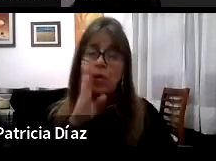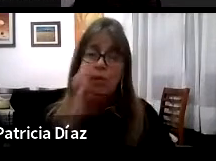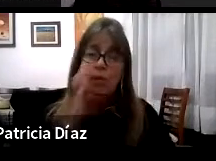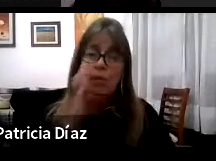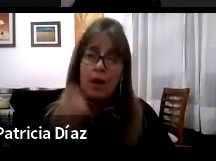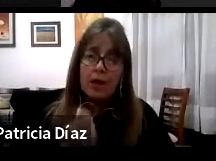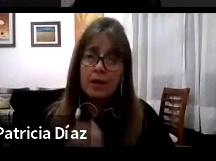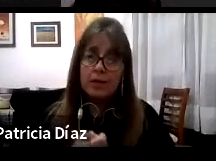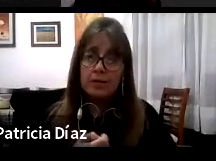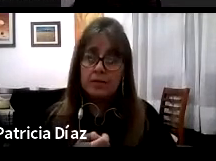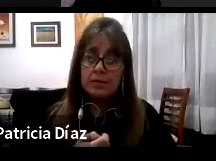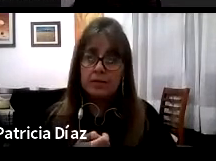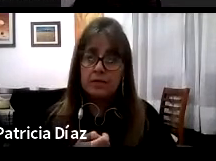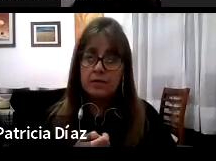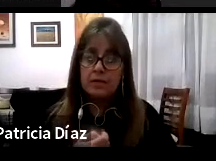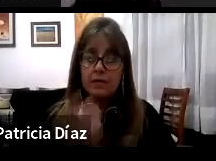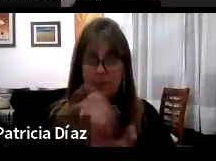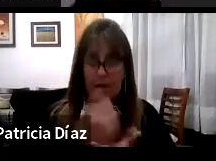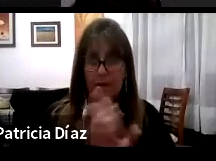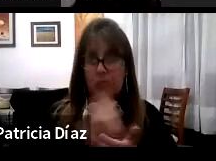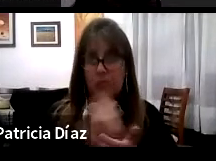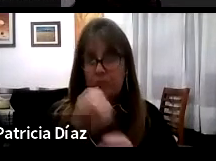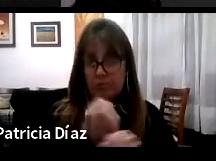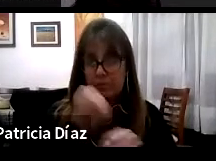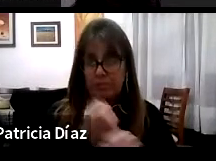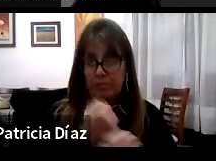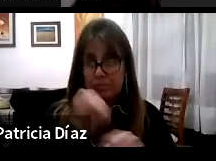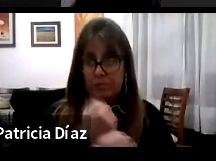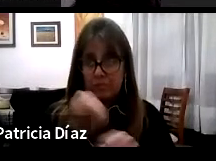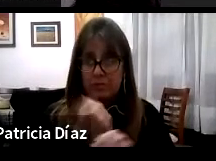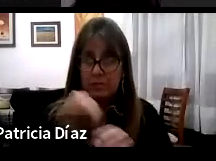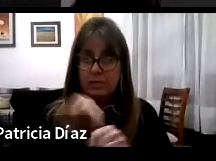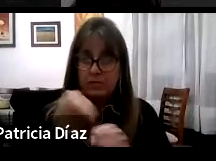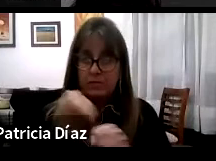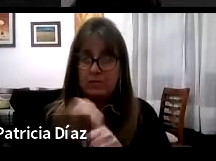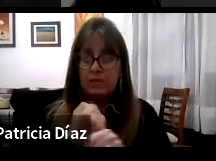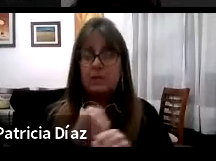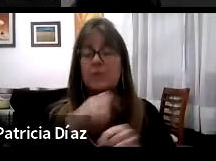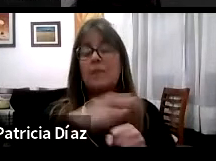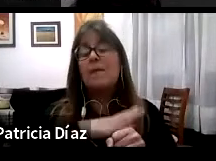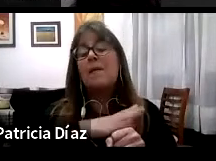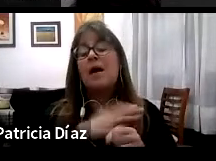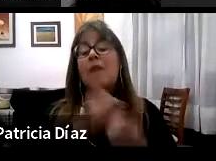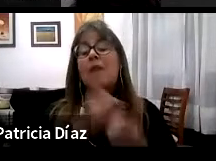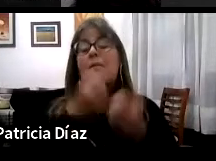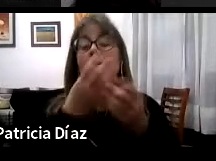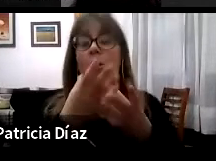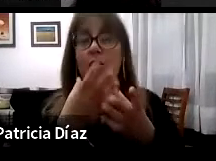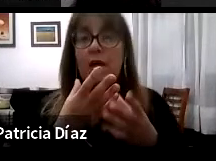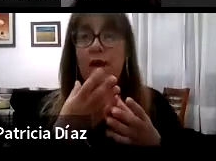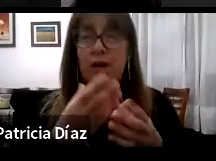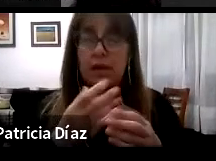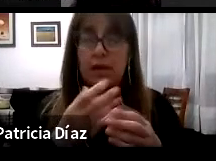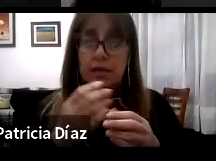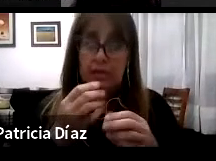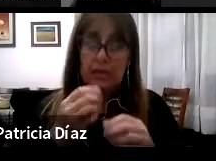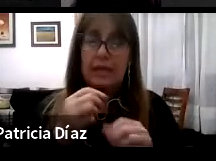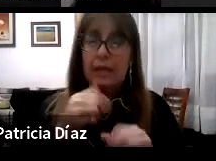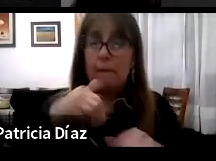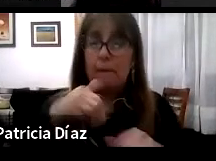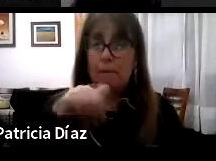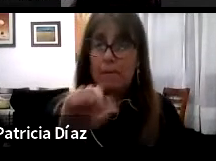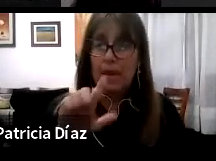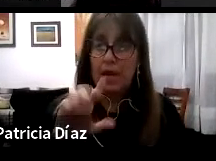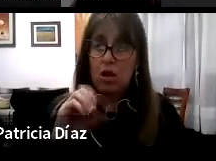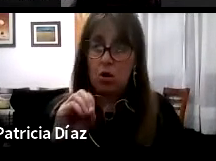estamos trabajando para poder tener nuestra propia personería jurídica en Melo, acá en Cerro Largo. Y estamos